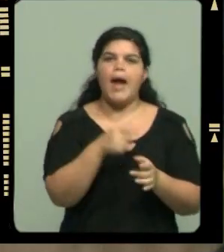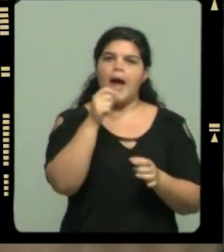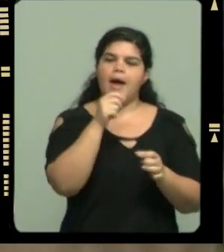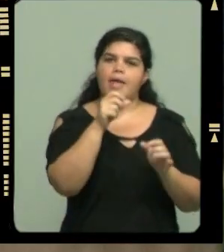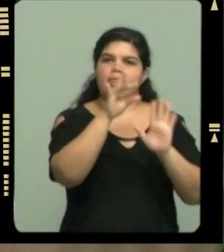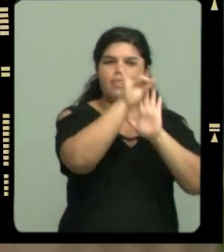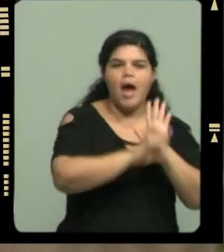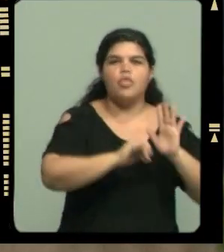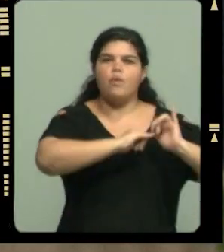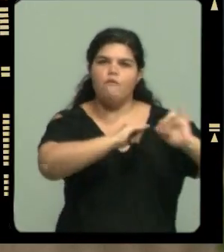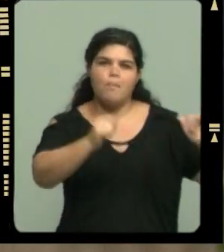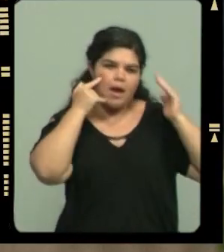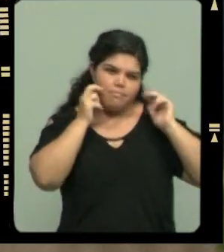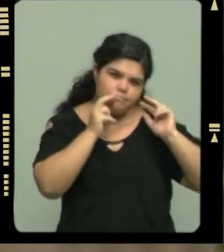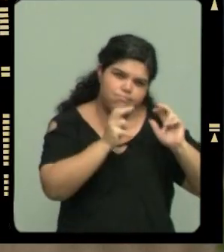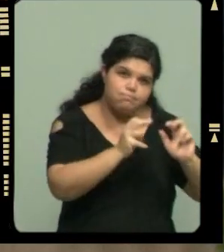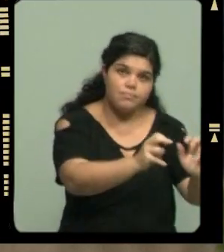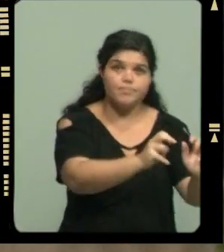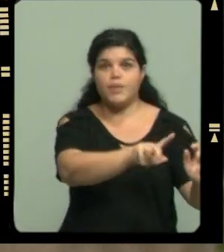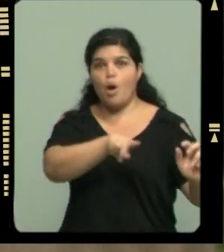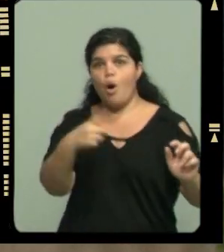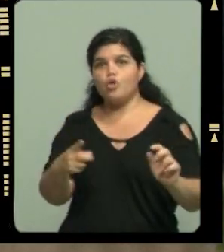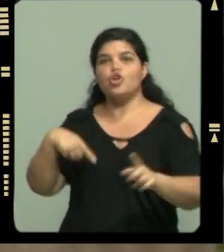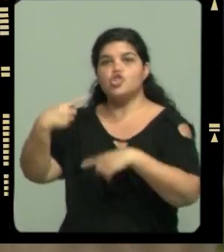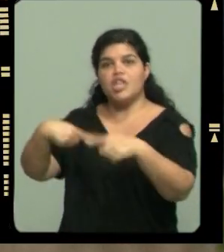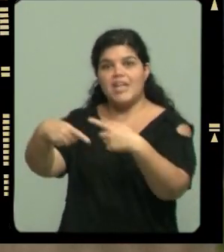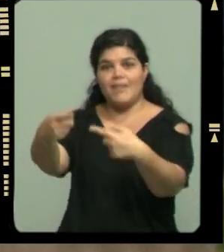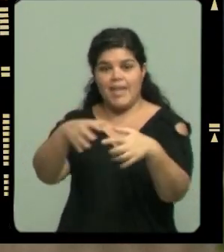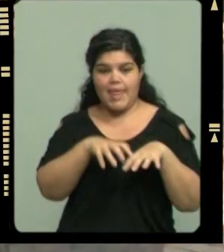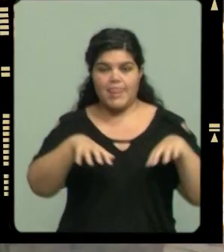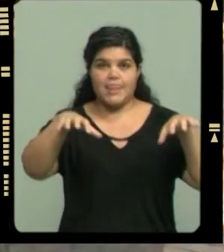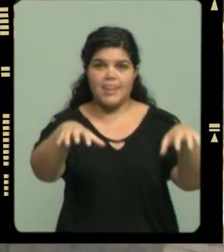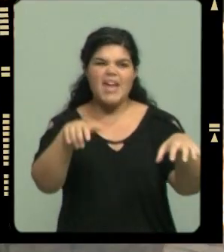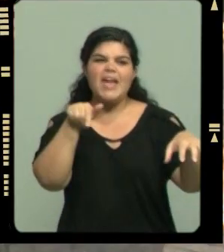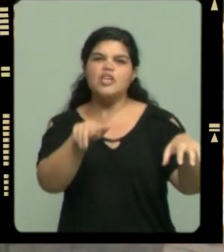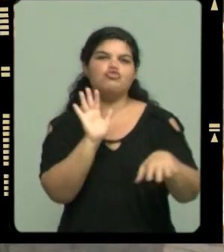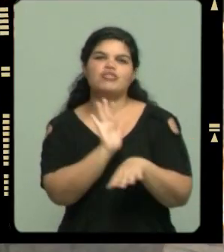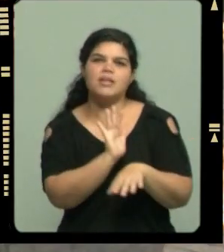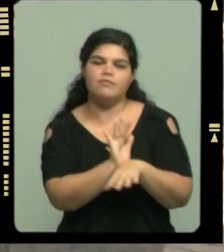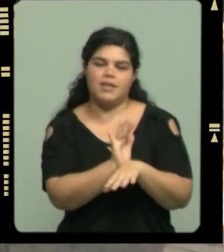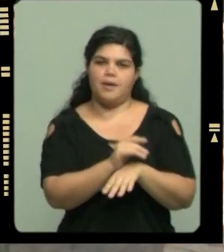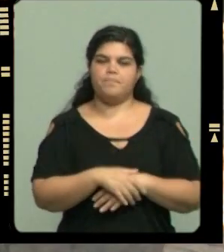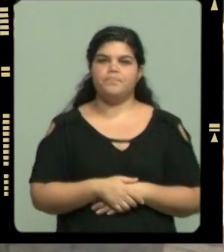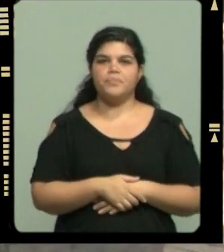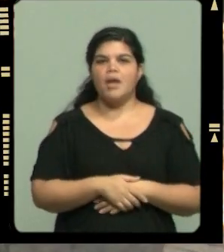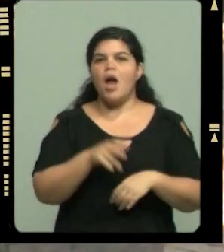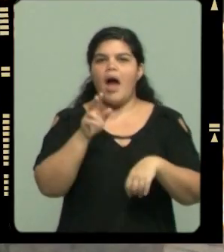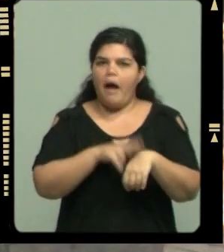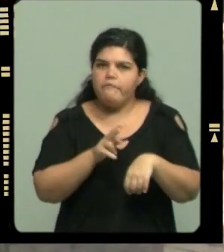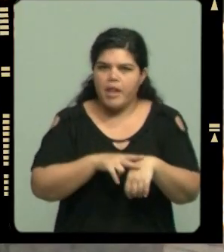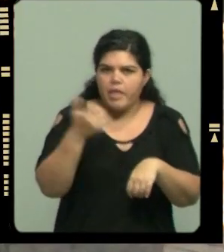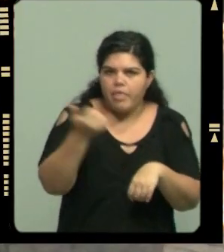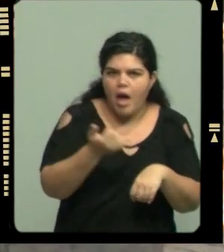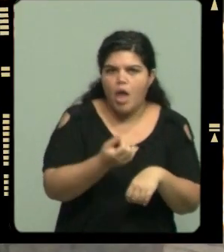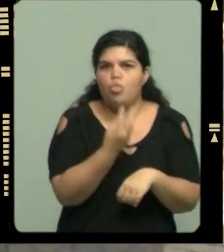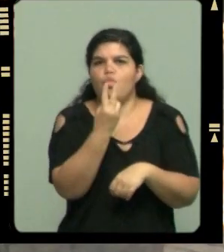de datos, de ciencia de datos, y un laboratorio de sostenibilidad. Dos laboratorios que son dos habilidades, conocimiento y competencia,